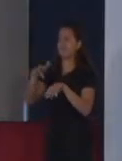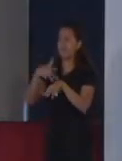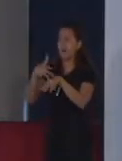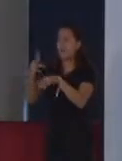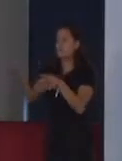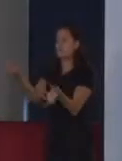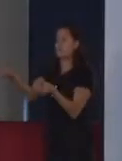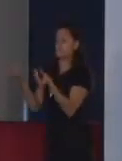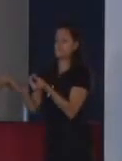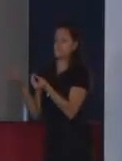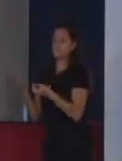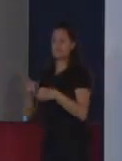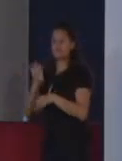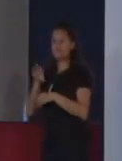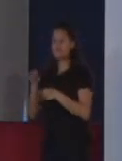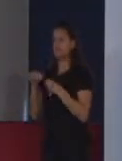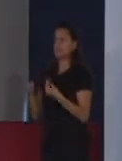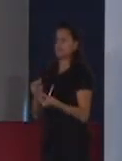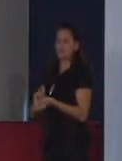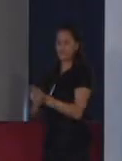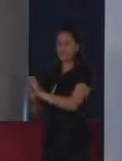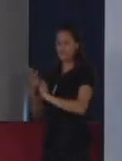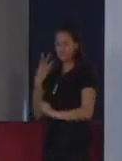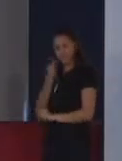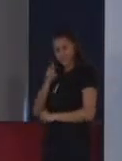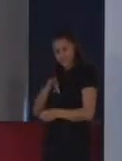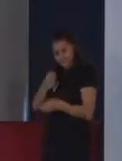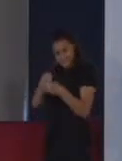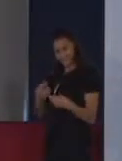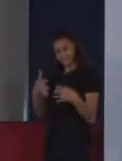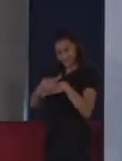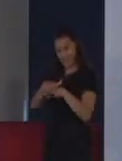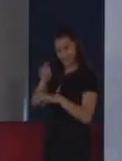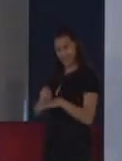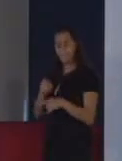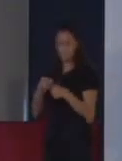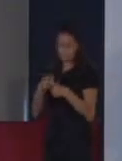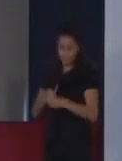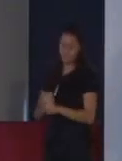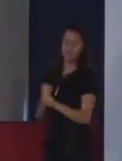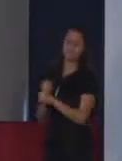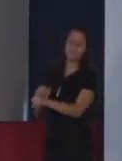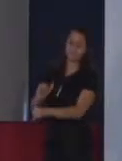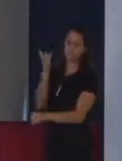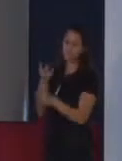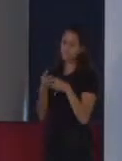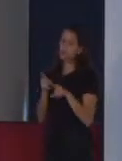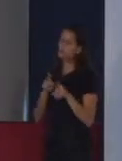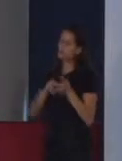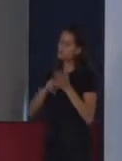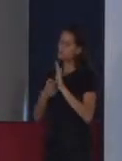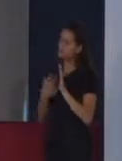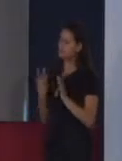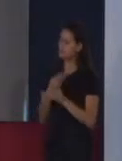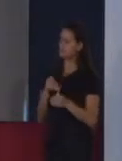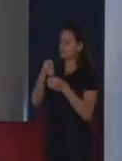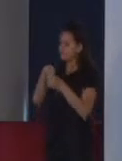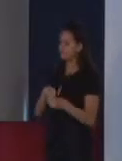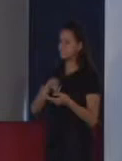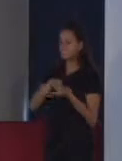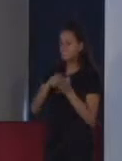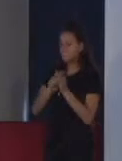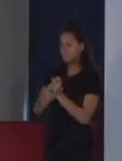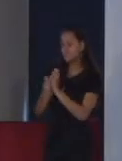y nosotros debemos ser realmente parte de la red, y parte de la red implica mucho trabajo, pero también implica hacer parte de lo que implica